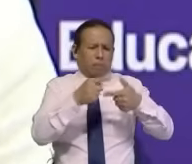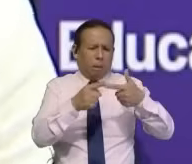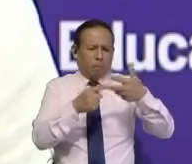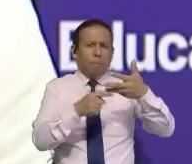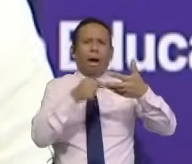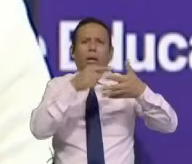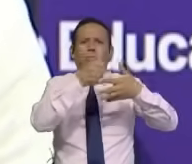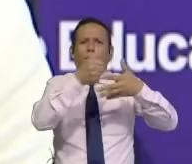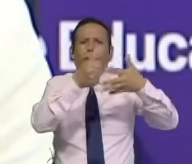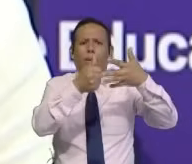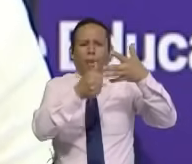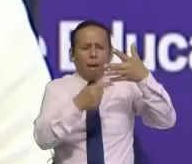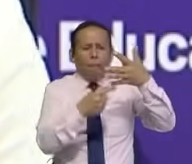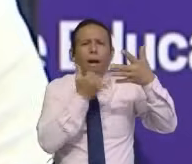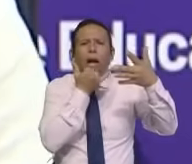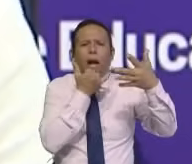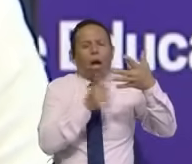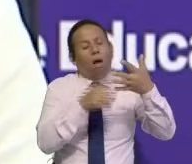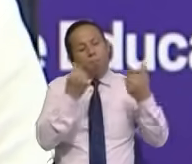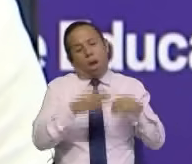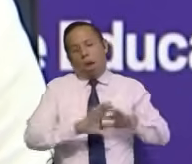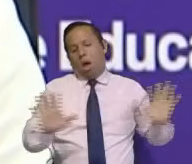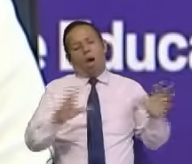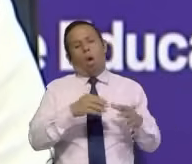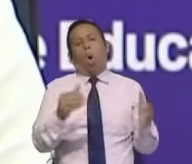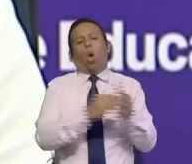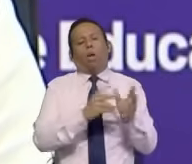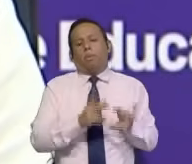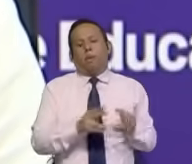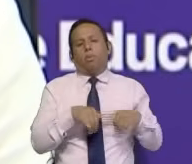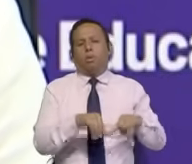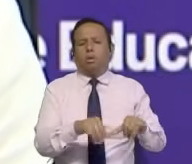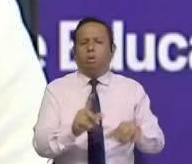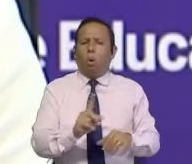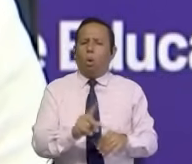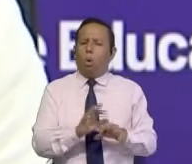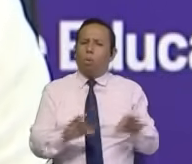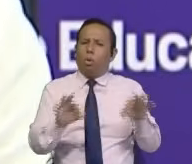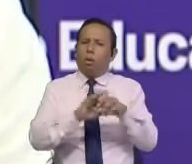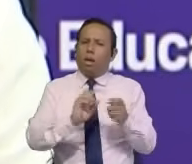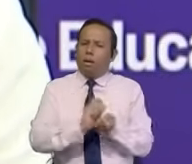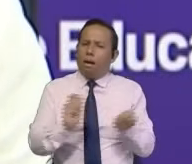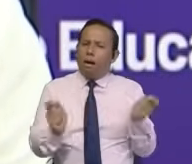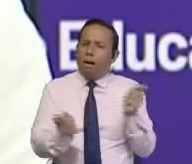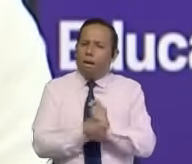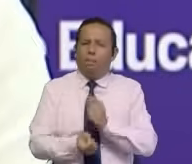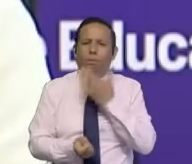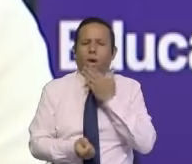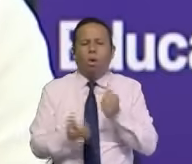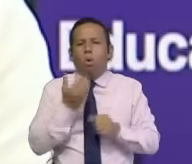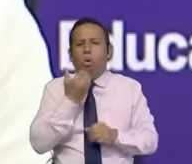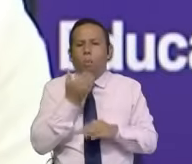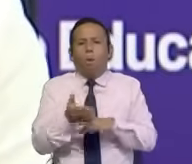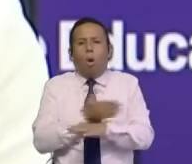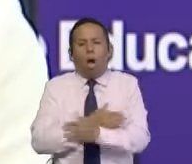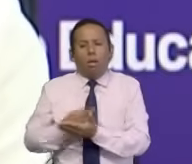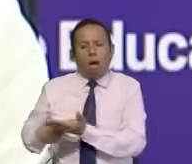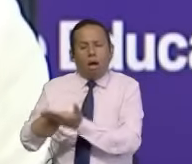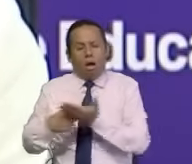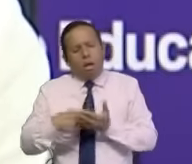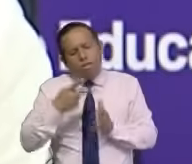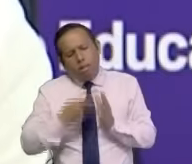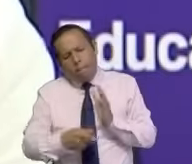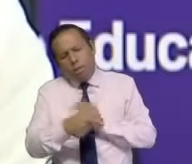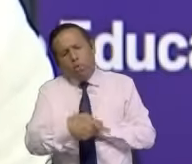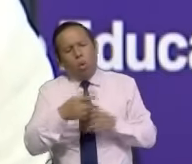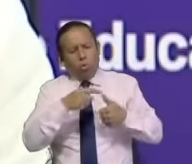desconoce qué es lo que está pasando. Es ahí más bien lo que hay que seguir trabajando. Hay que entender qué es lo que pasó. Hay que contextualizar la situación de ese